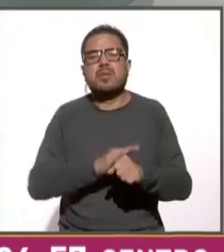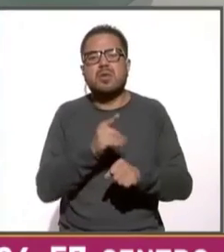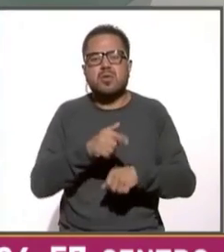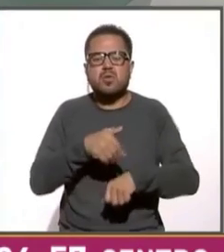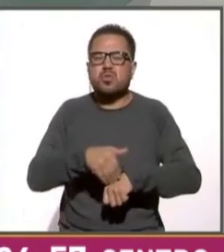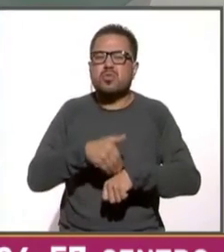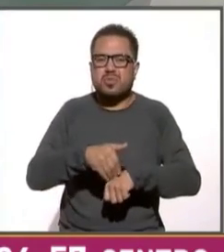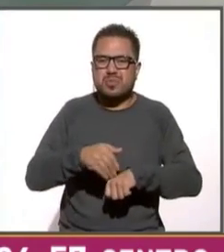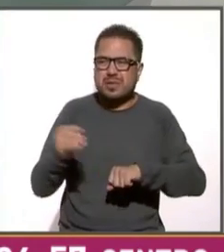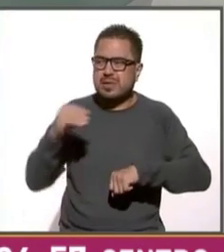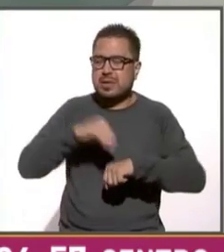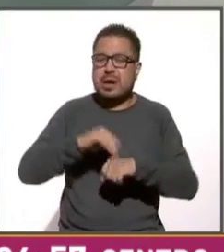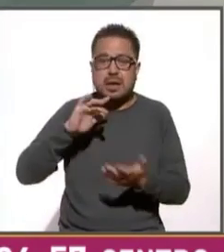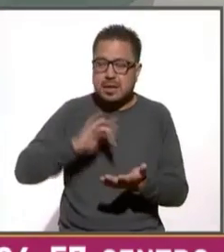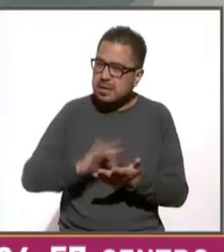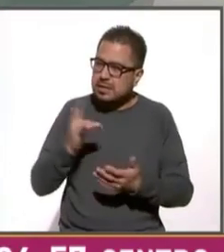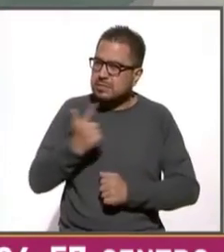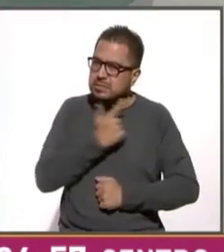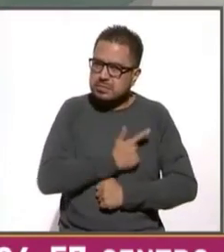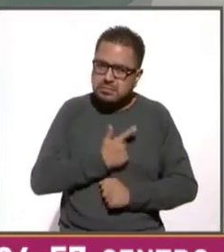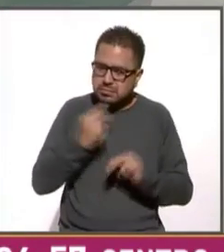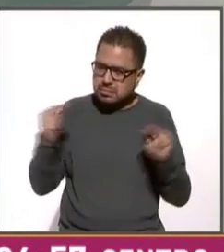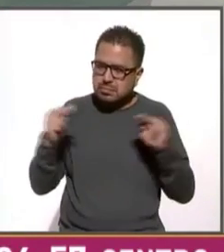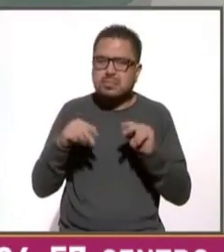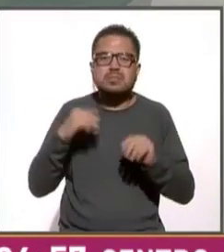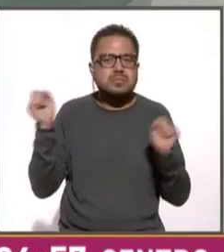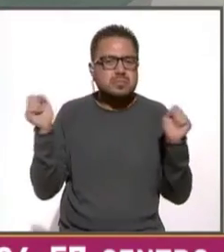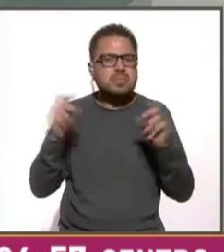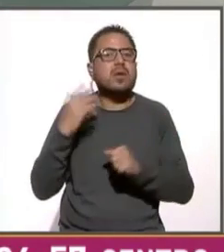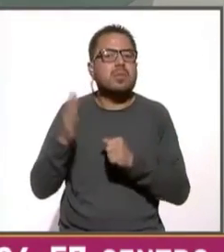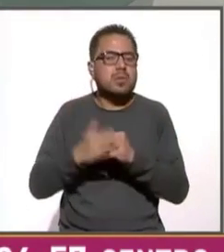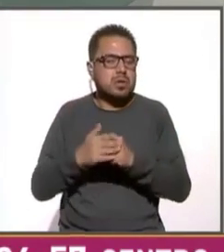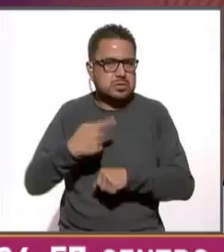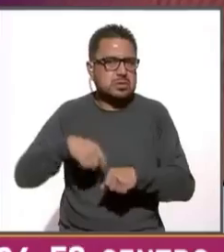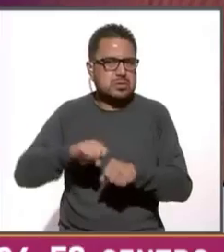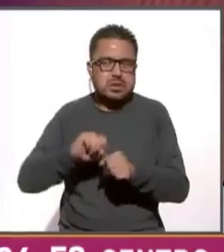distancias. Gracias, Paco, un gusto verte. Te vemos la próxima semana. Nos vemos la próxima semana. Gracias, Paco. Pausa.